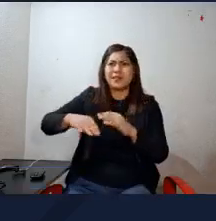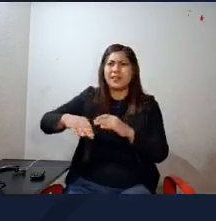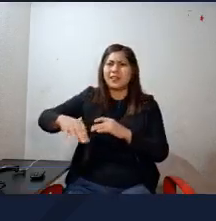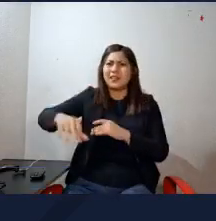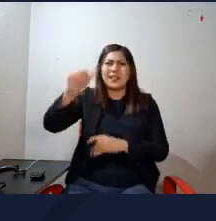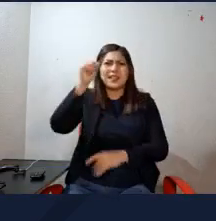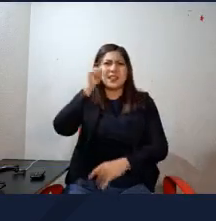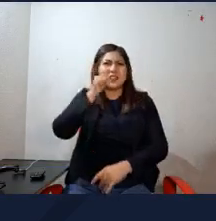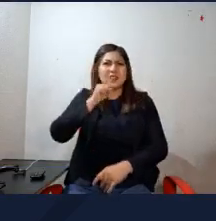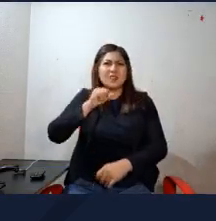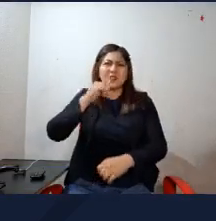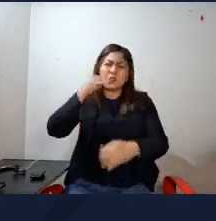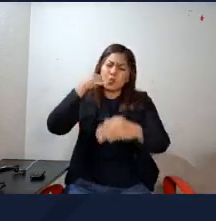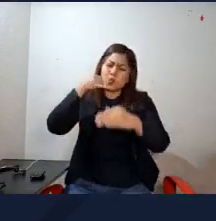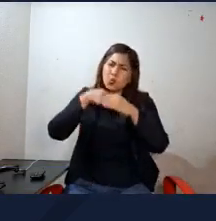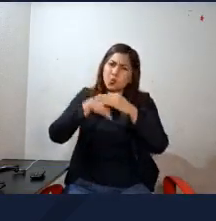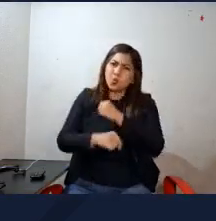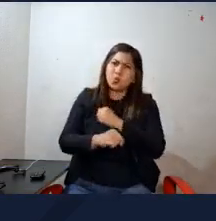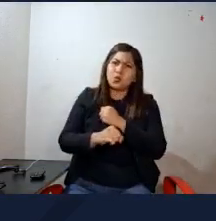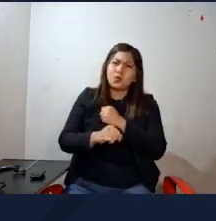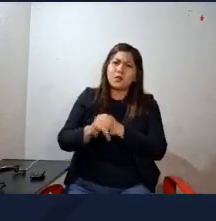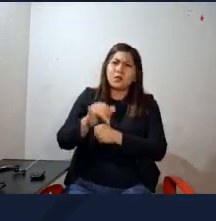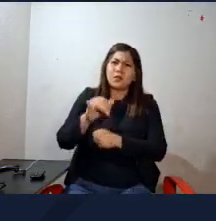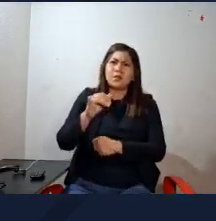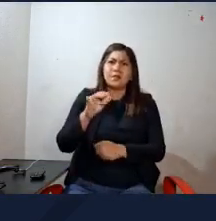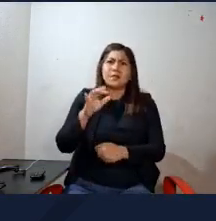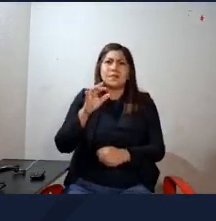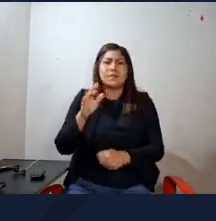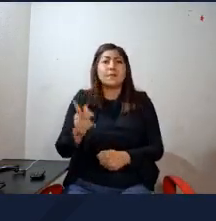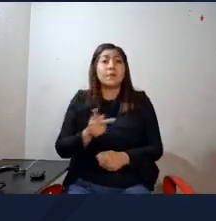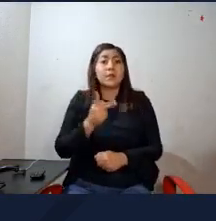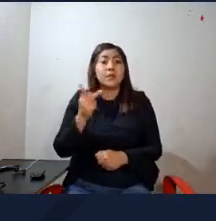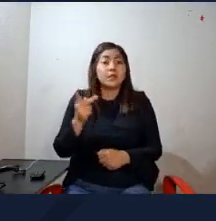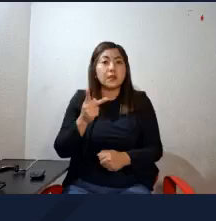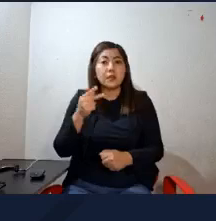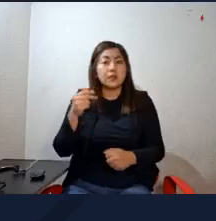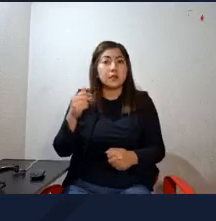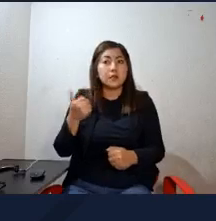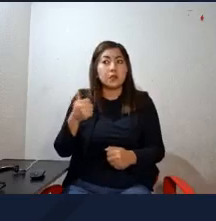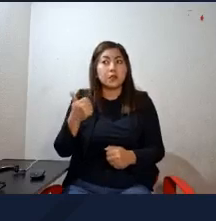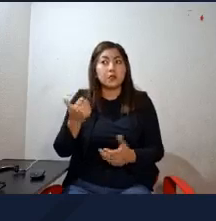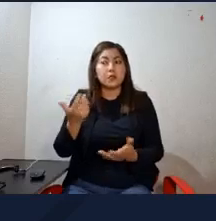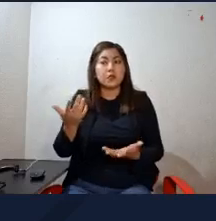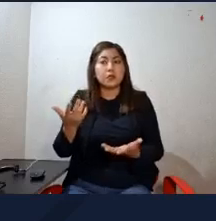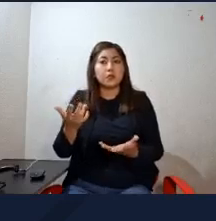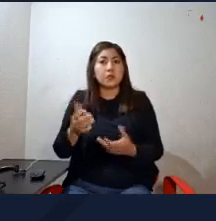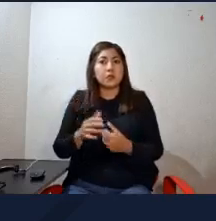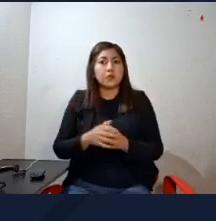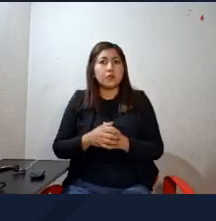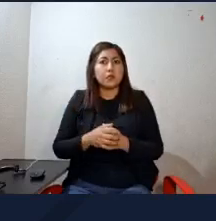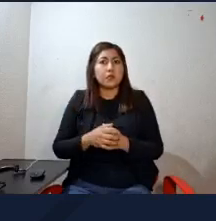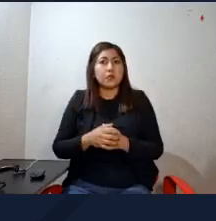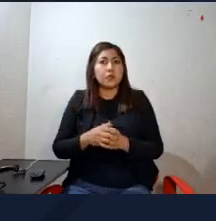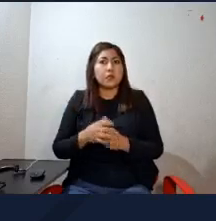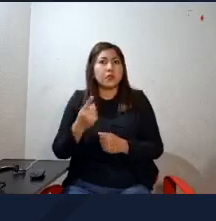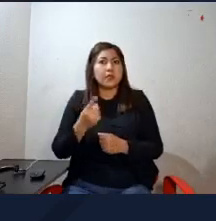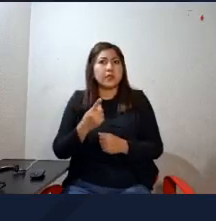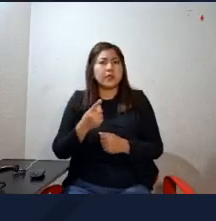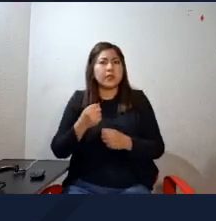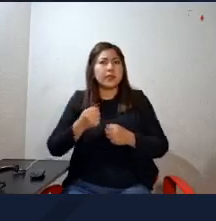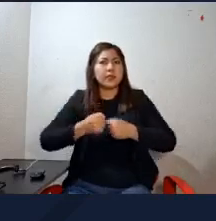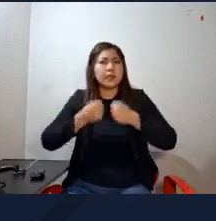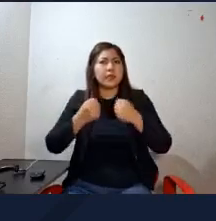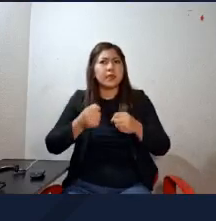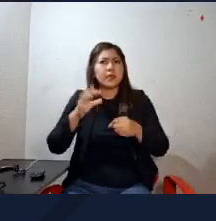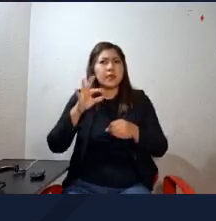aquí tenemos una pregunta que dice, qué tan seguros podemos sentir sobre el cuidado de nuestros datos personales en caso de enfermedad?